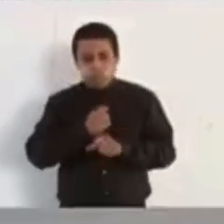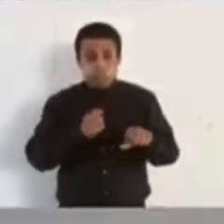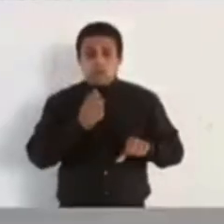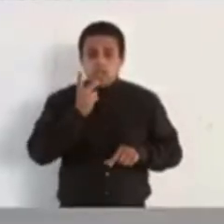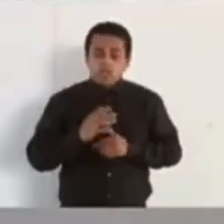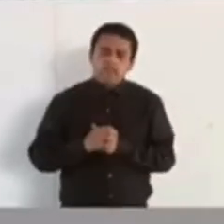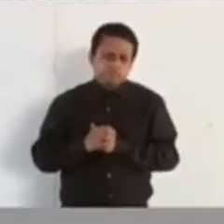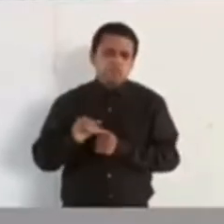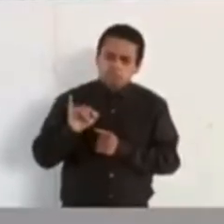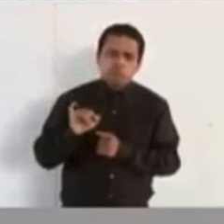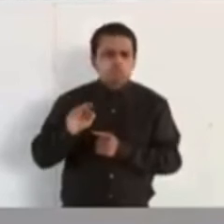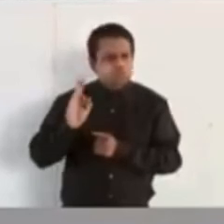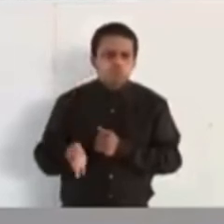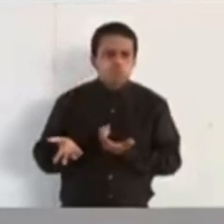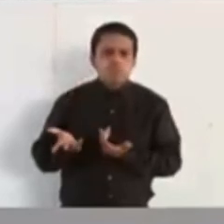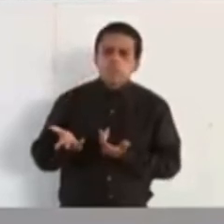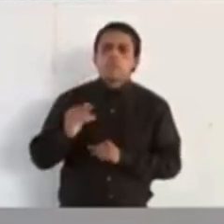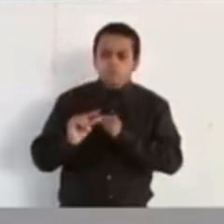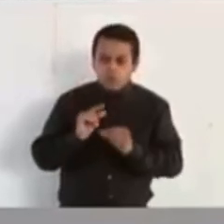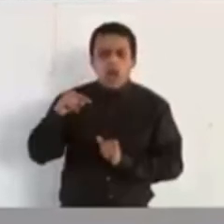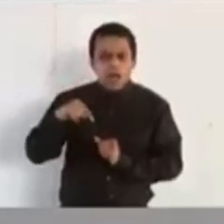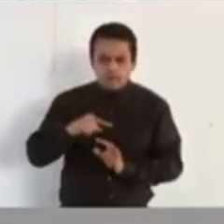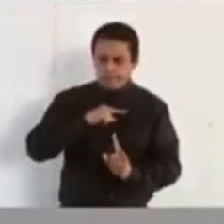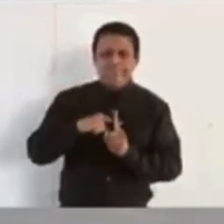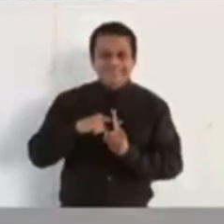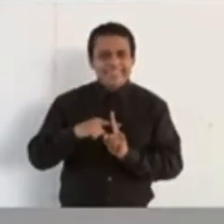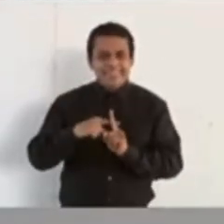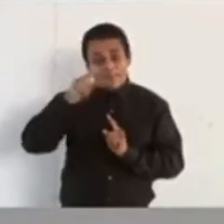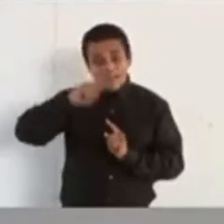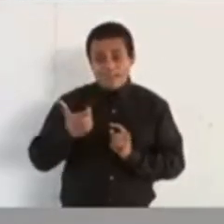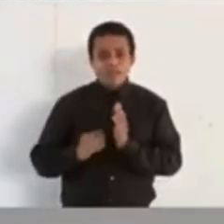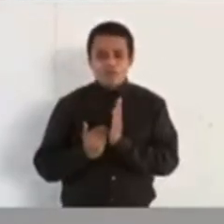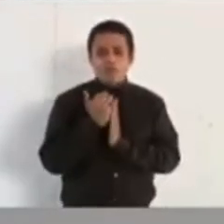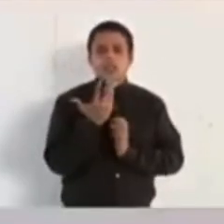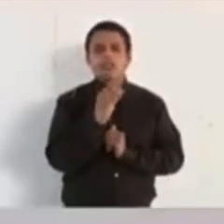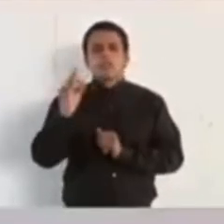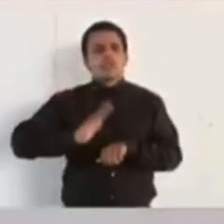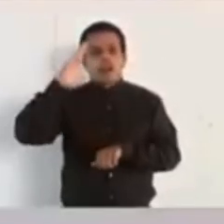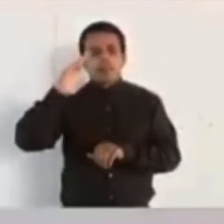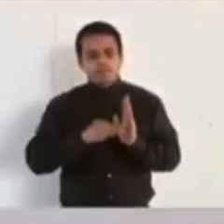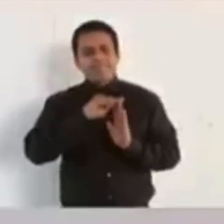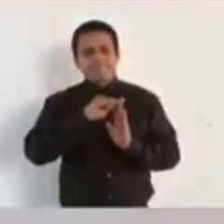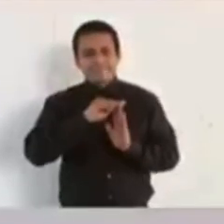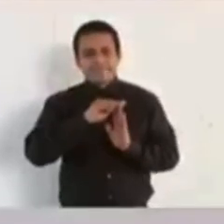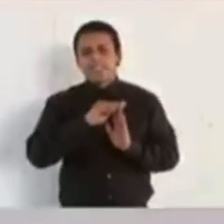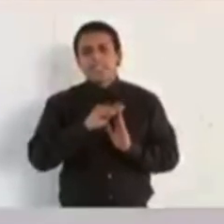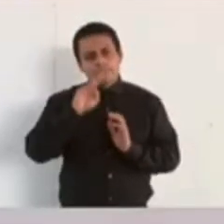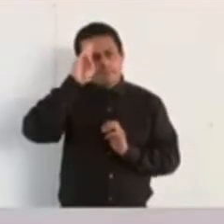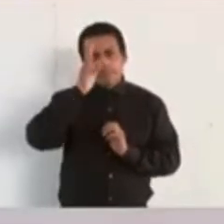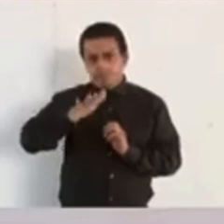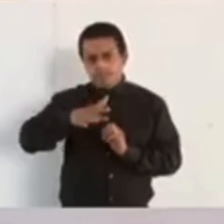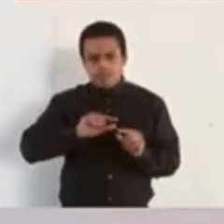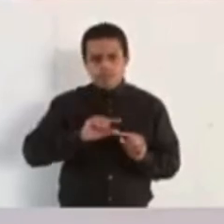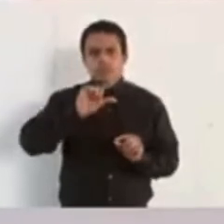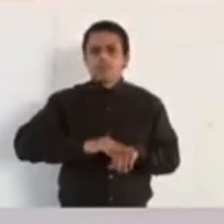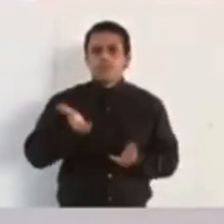coinciden con nosotros de que la economía este año va a crecer 5% como